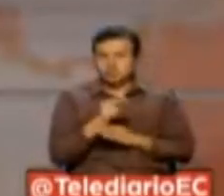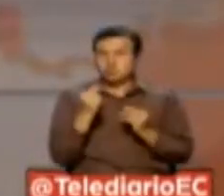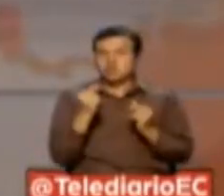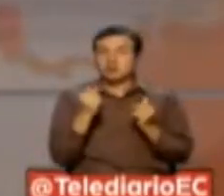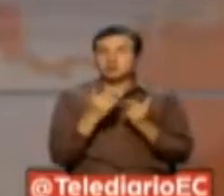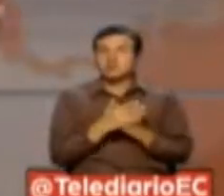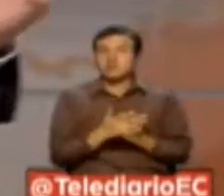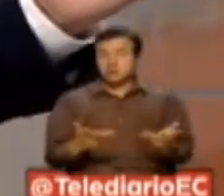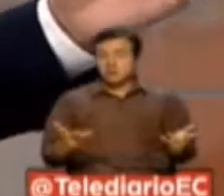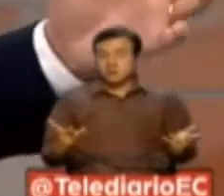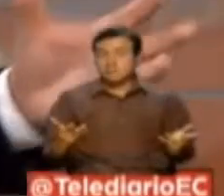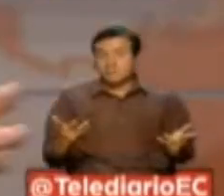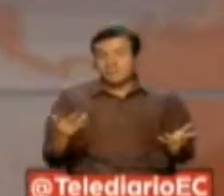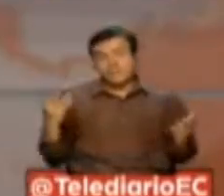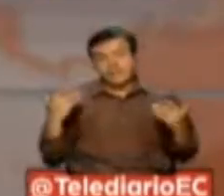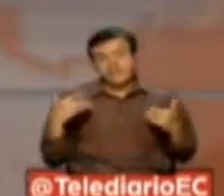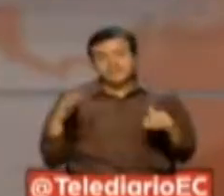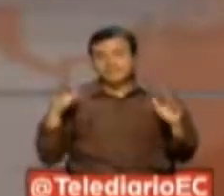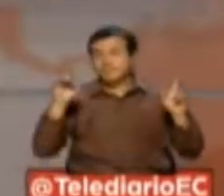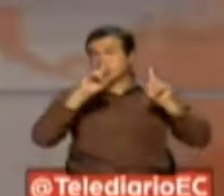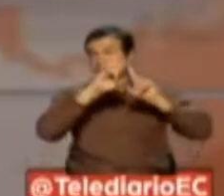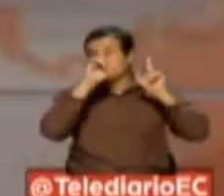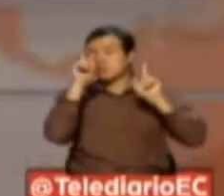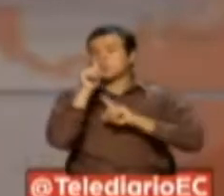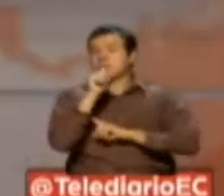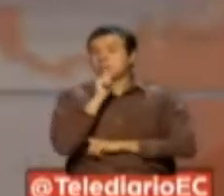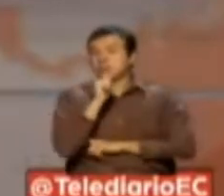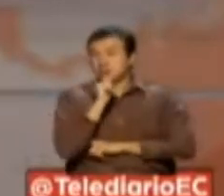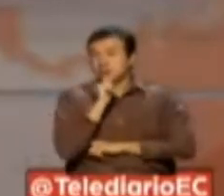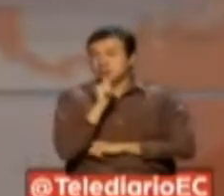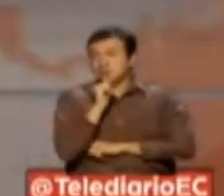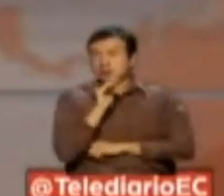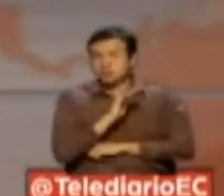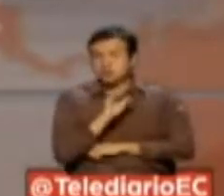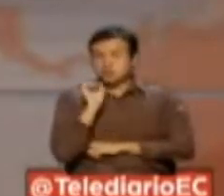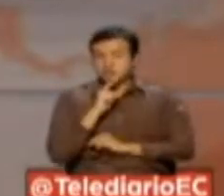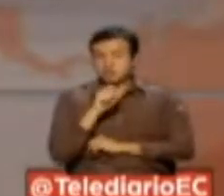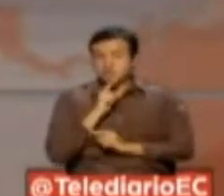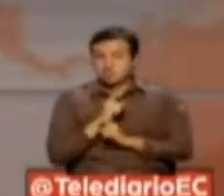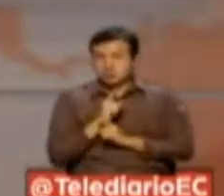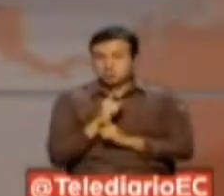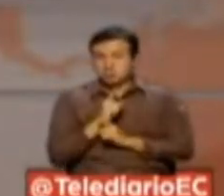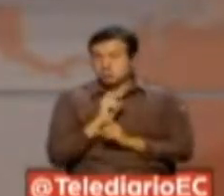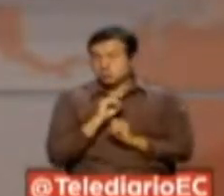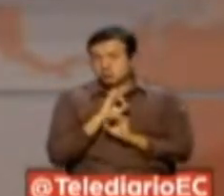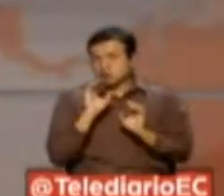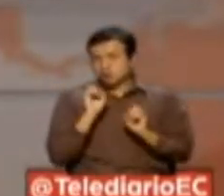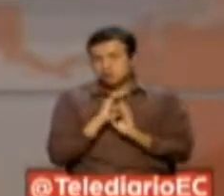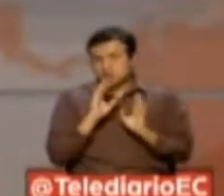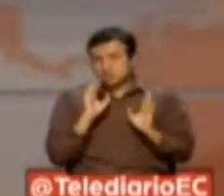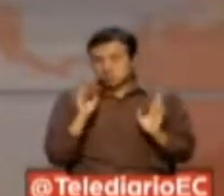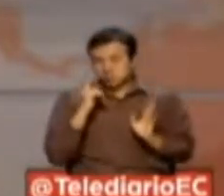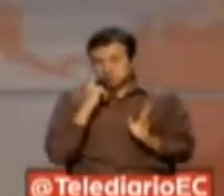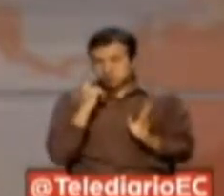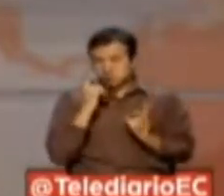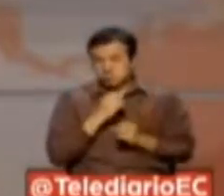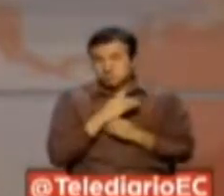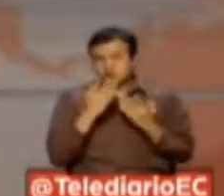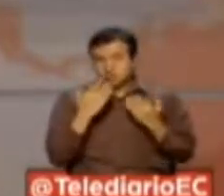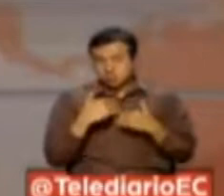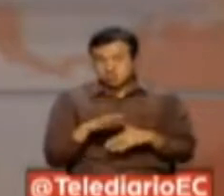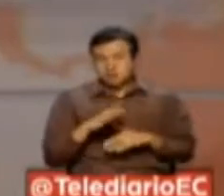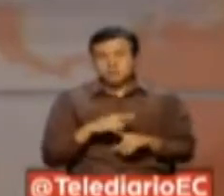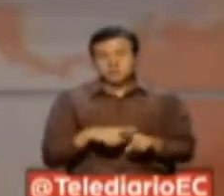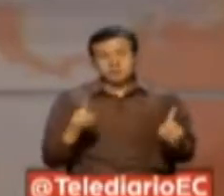o inclusive en cualquier una empresa privada no podría estar los números claramente expresados